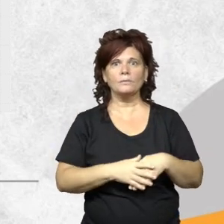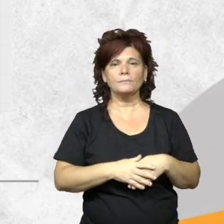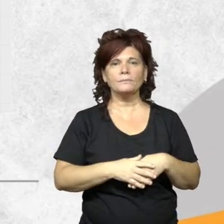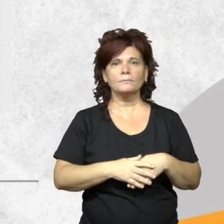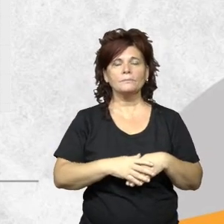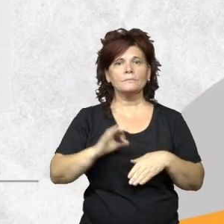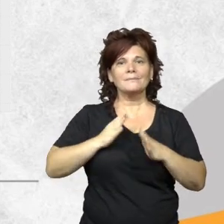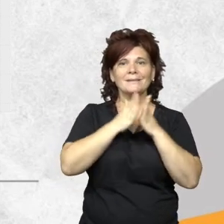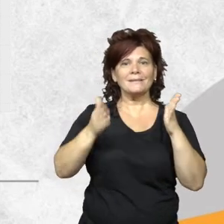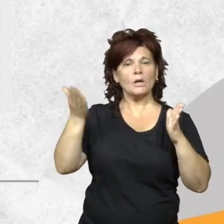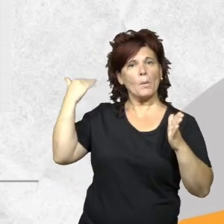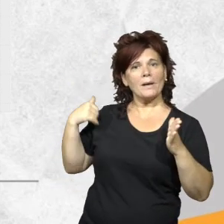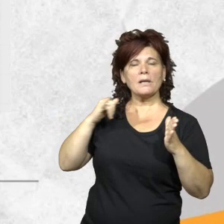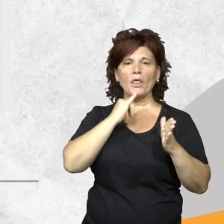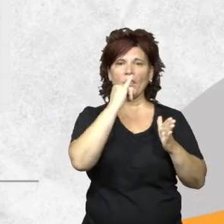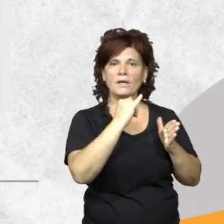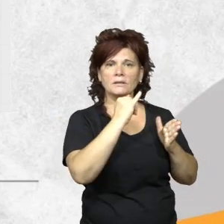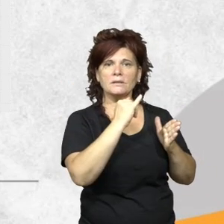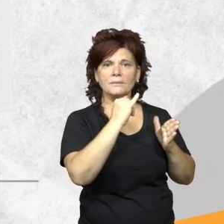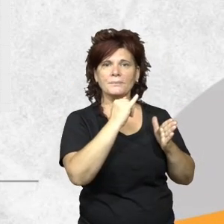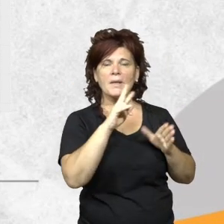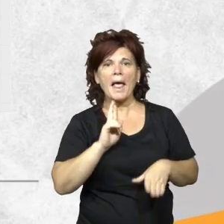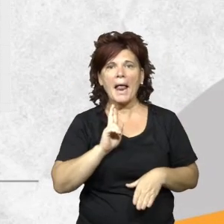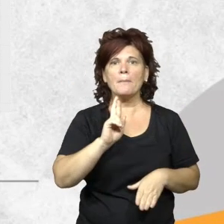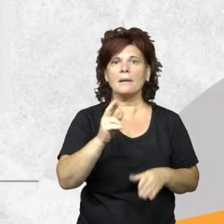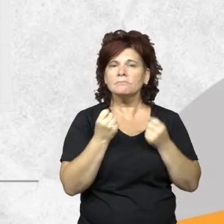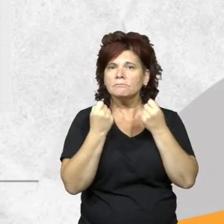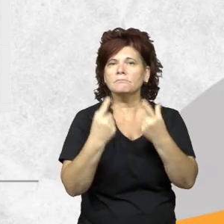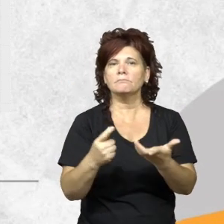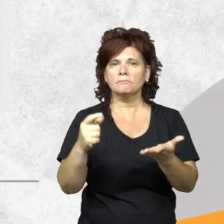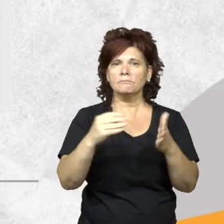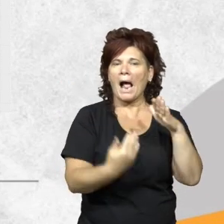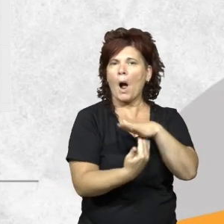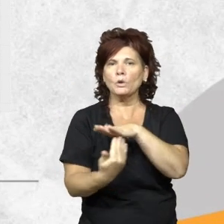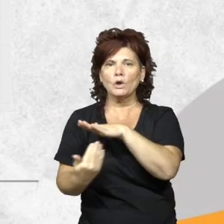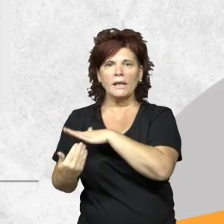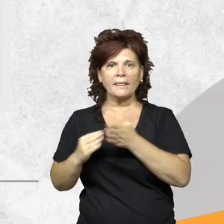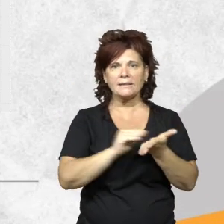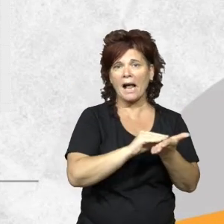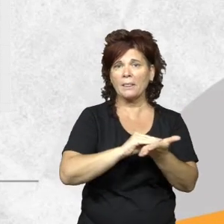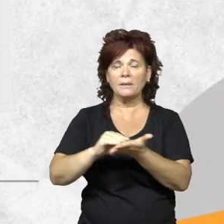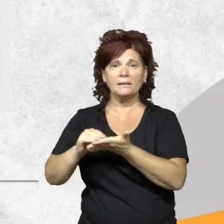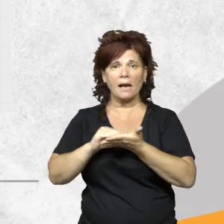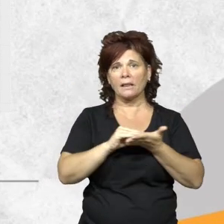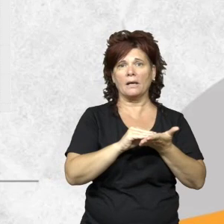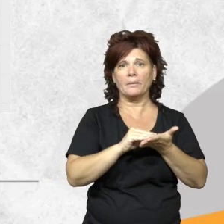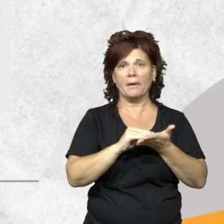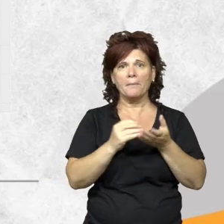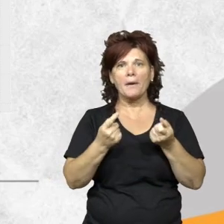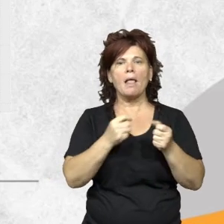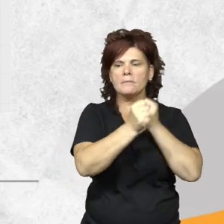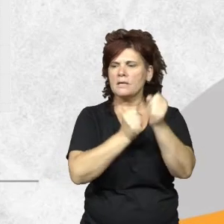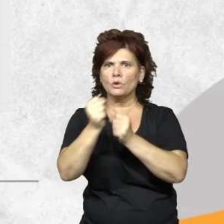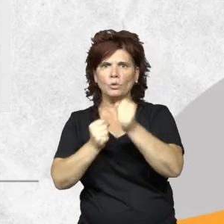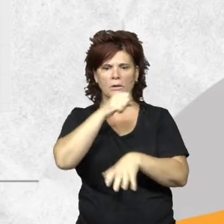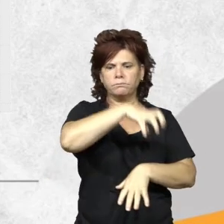pasado, don Alberto Brenes Córdoba nos decía que el permiso concedido por las autoridades administrativas para establecer alguna industria u